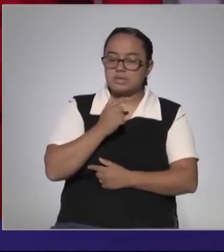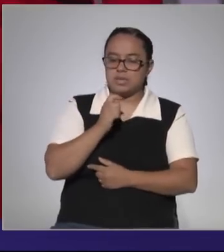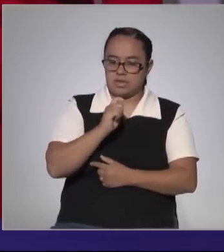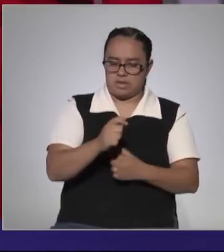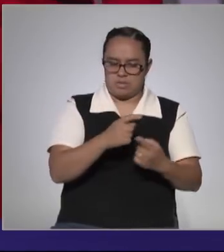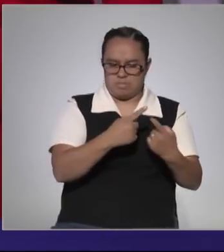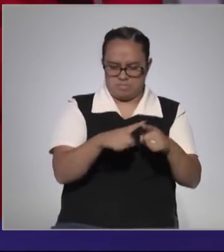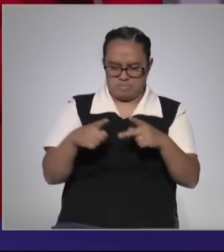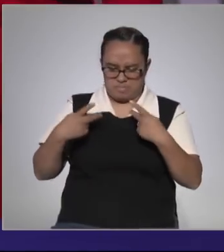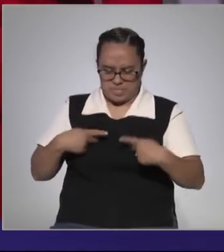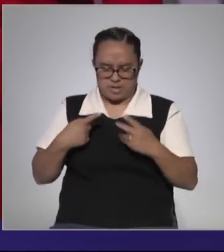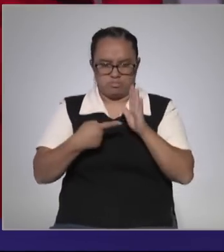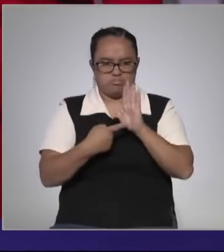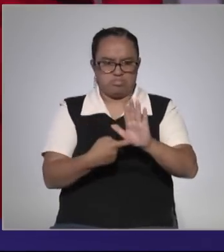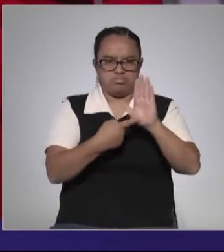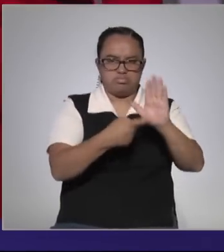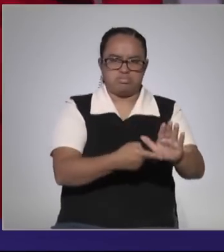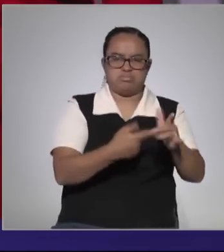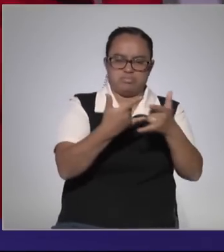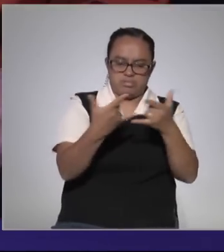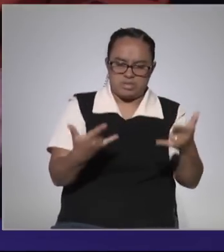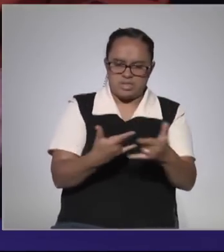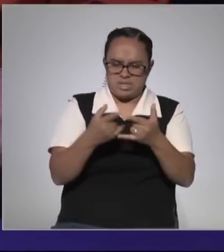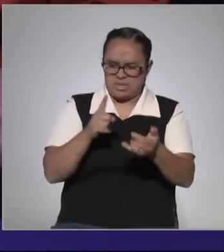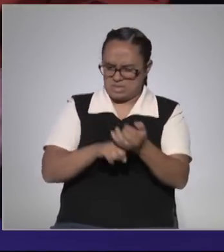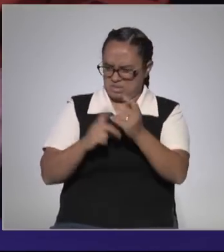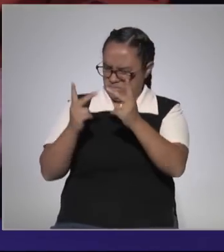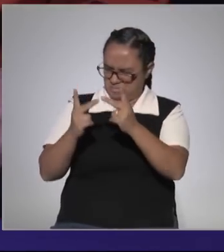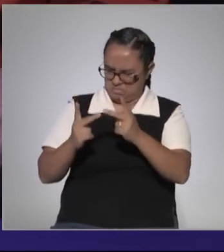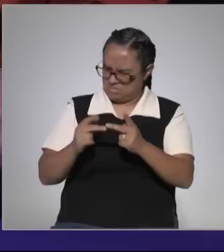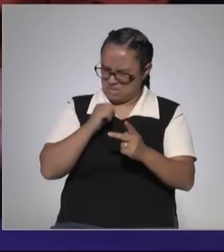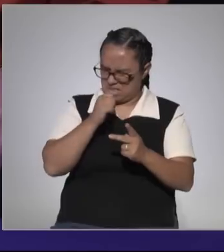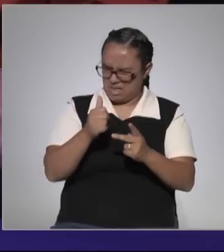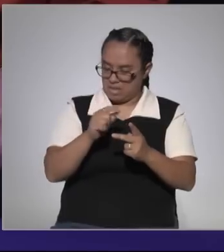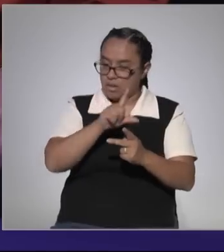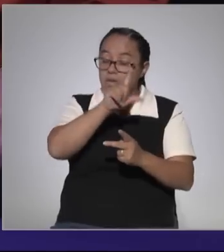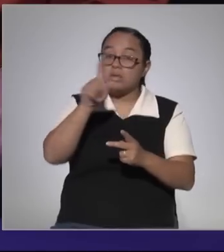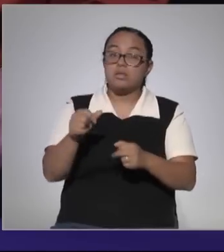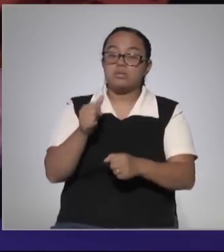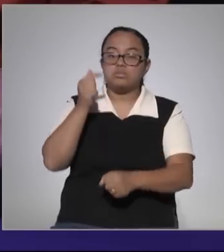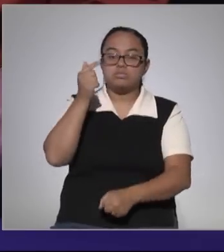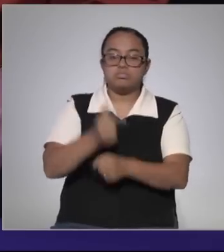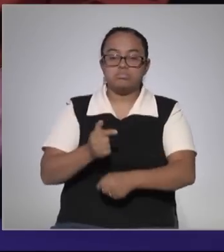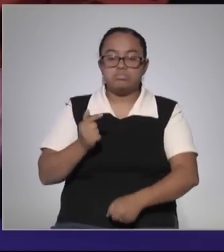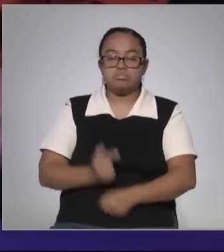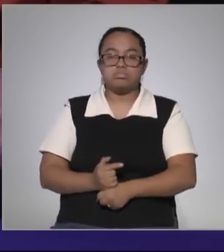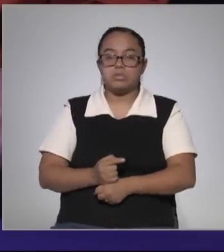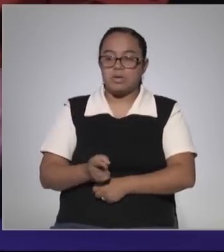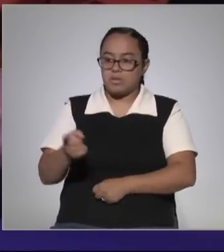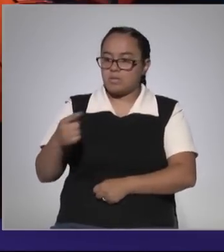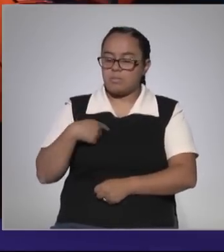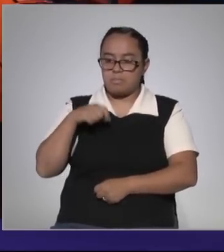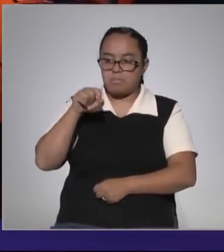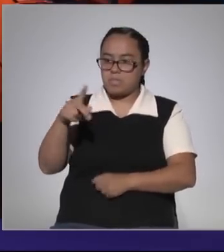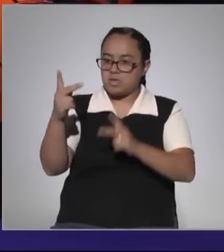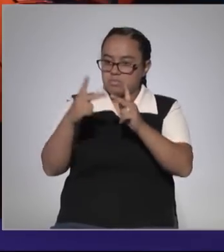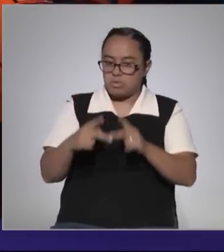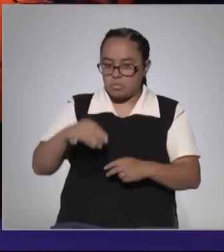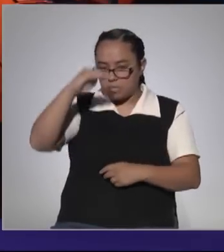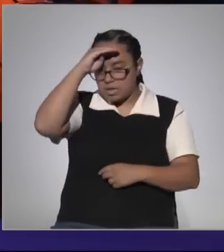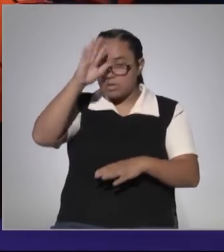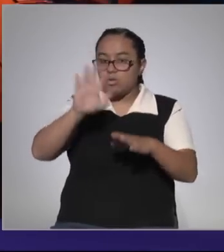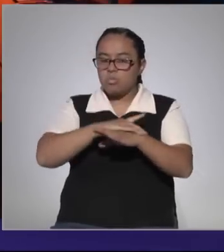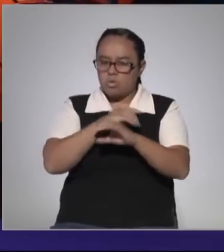comienza a contar sus historias, que al principio parecen no tener nada en común, pero después descubrirán que se encuentran en el mismo universo marcado por la